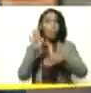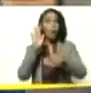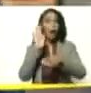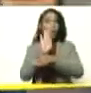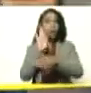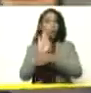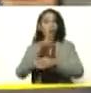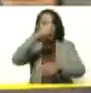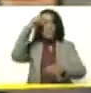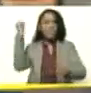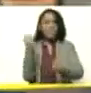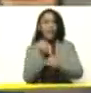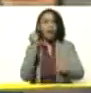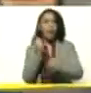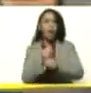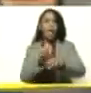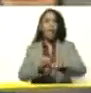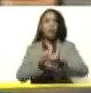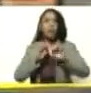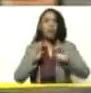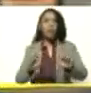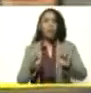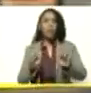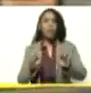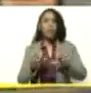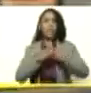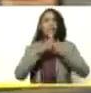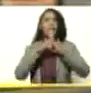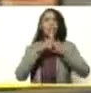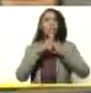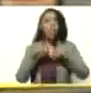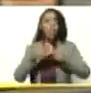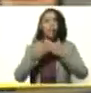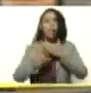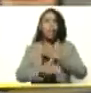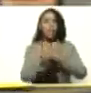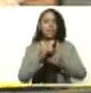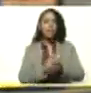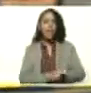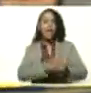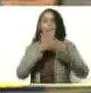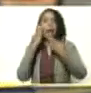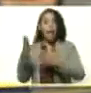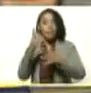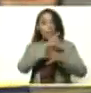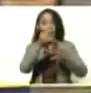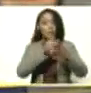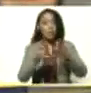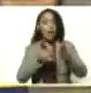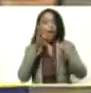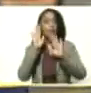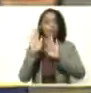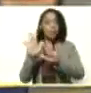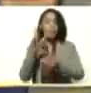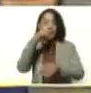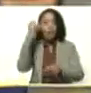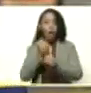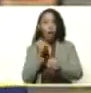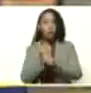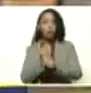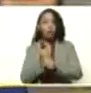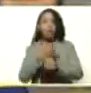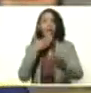trabajo la educación y todos avanzando esa es la línea pues les agradezco